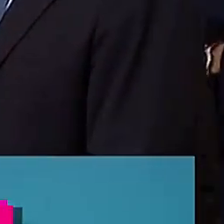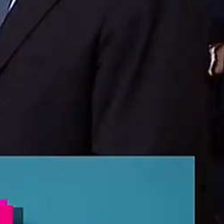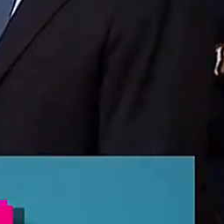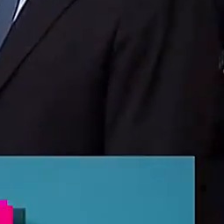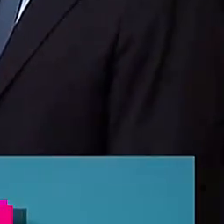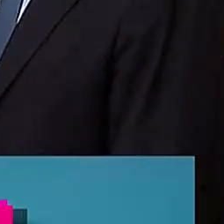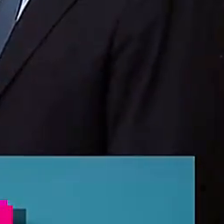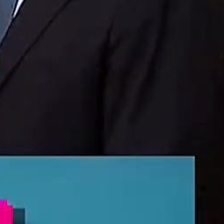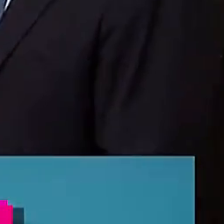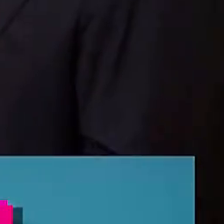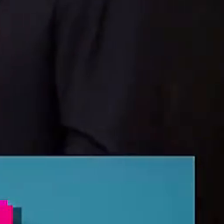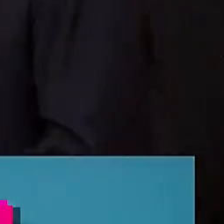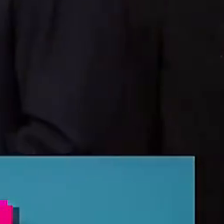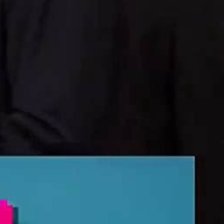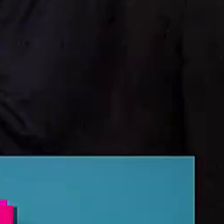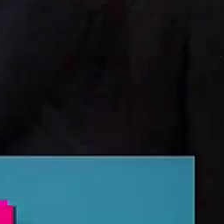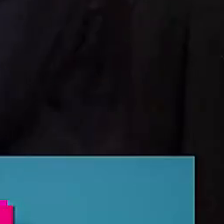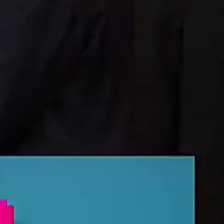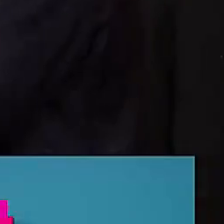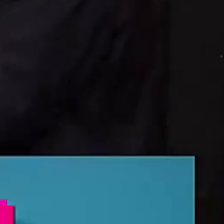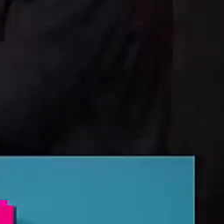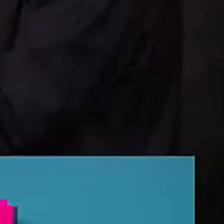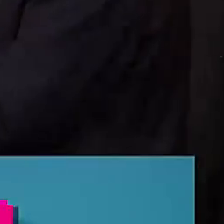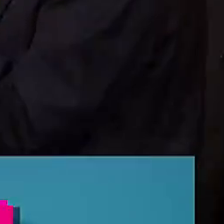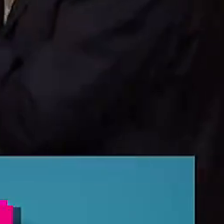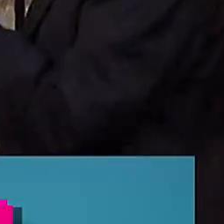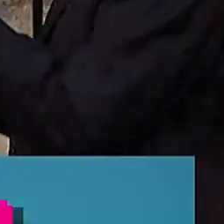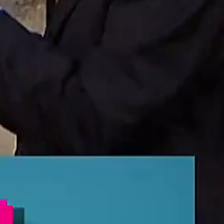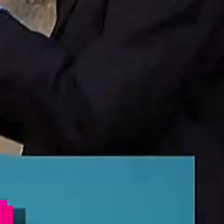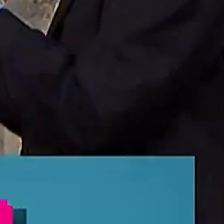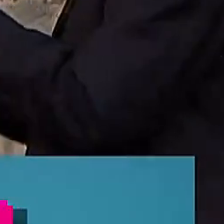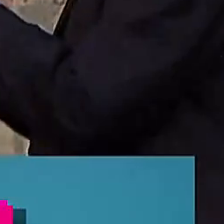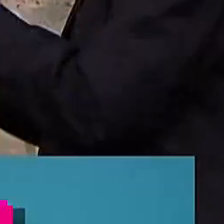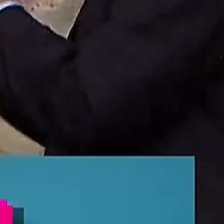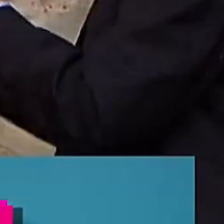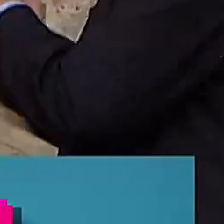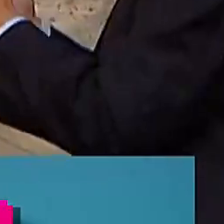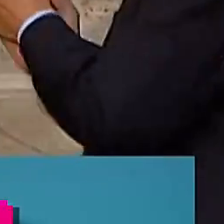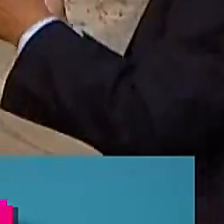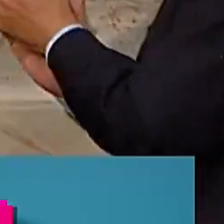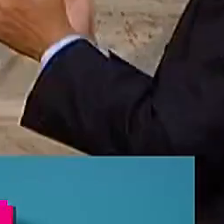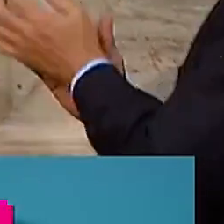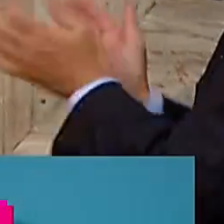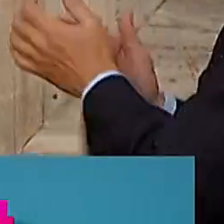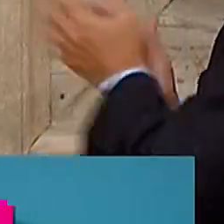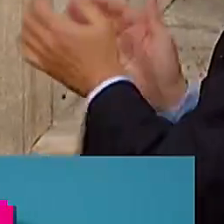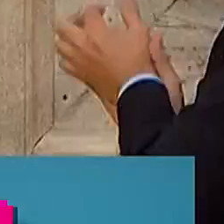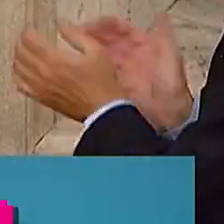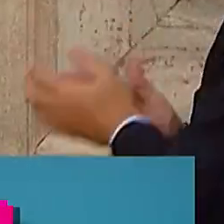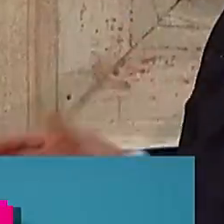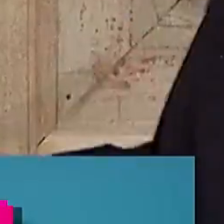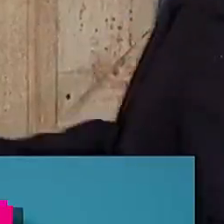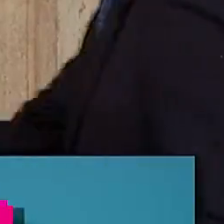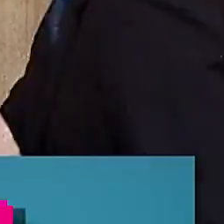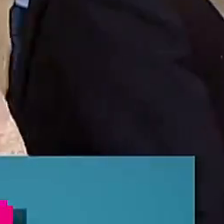abierto preguntaba, ¿hay que leer esto? ¿Y ahora dónde va? Siempre hace lo mismo. Ay, bueno, se despidió como... No quiere llamar la atención. Pero eso desluce una ceremonia. Si vos te casas, no